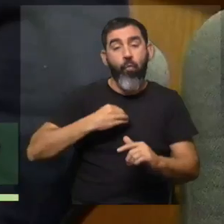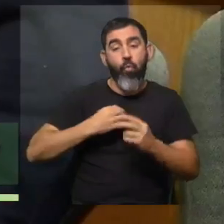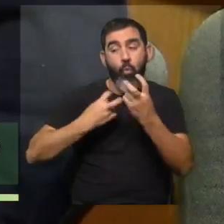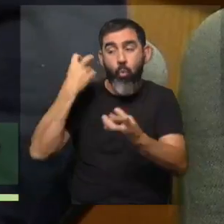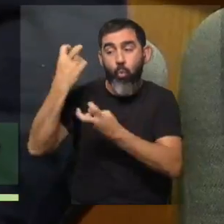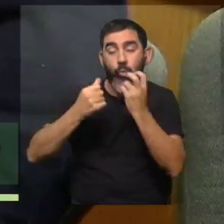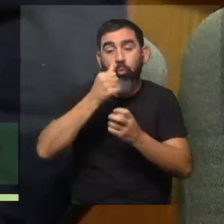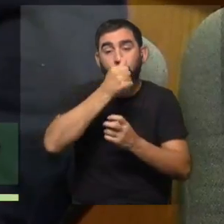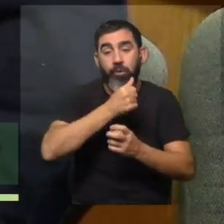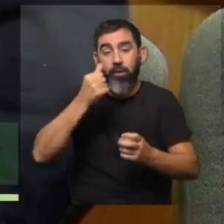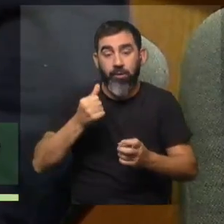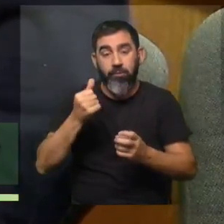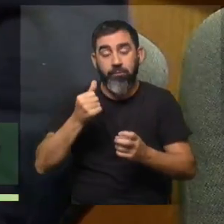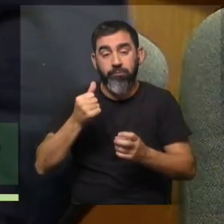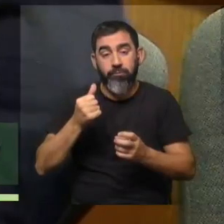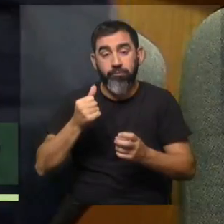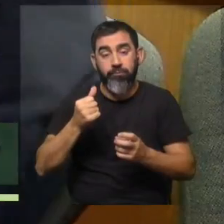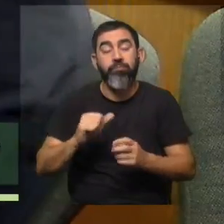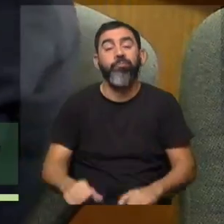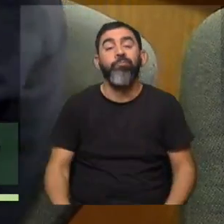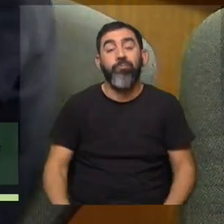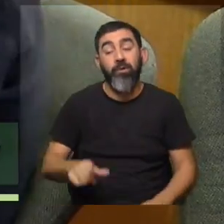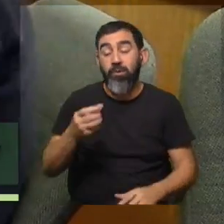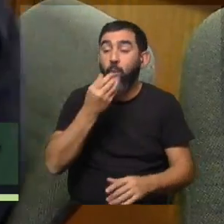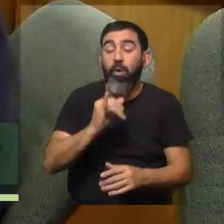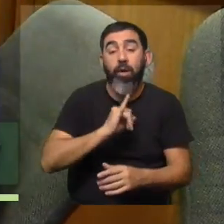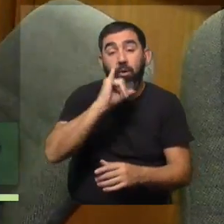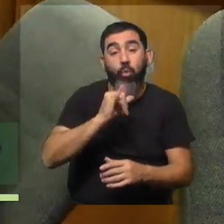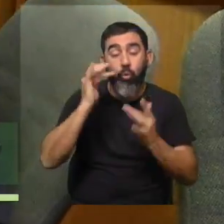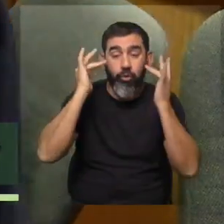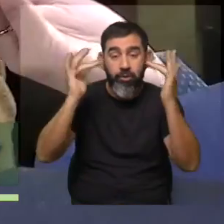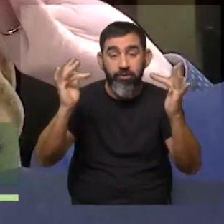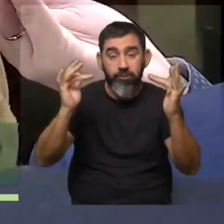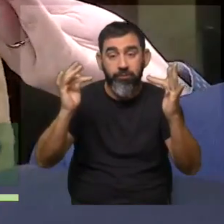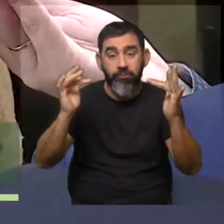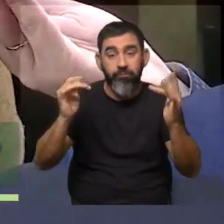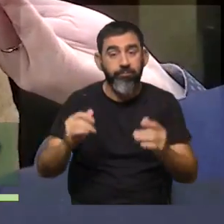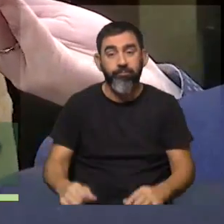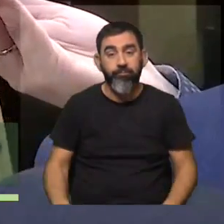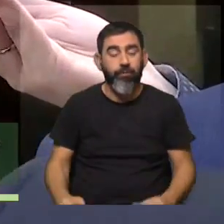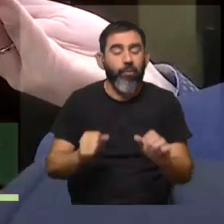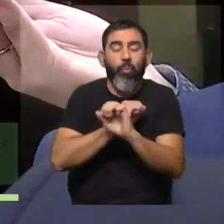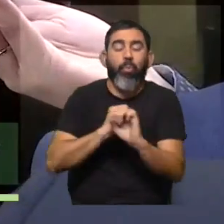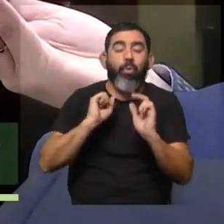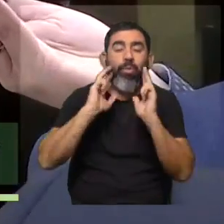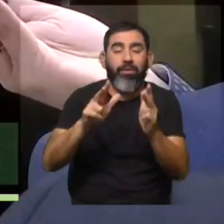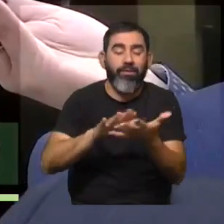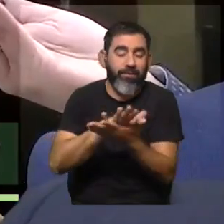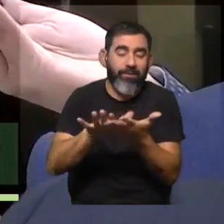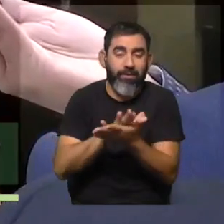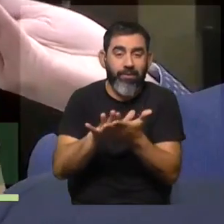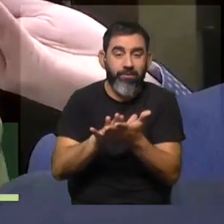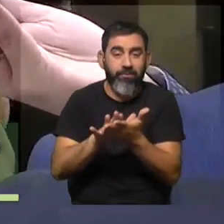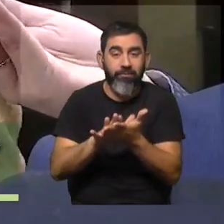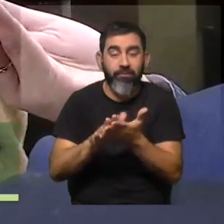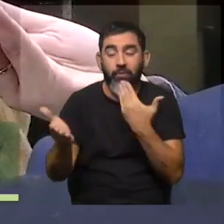soluciones para atender los planteamientos de la anep Y eso es una buena noticia para la educación no puedo decir más de